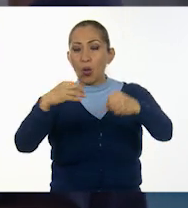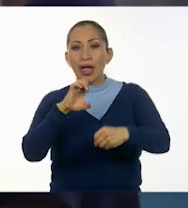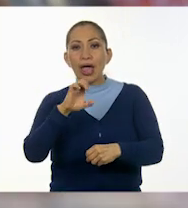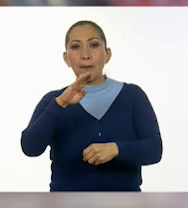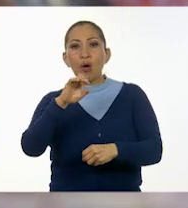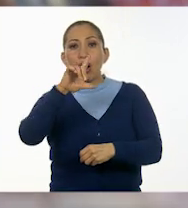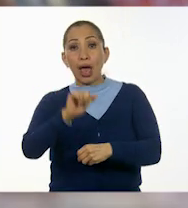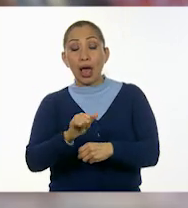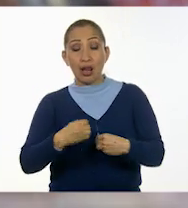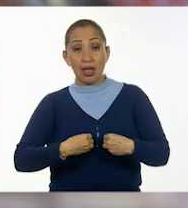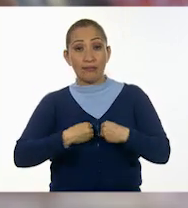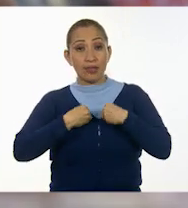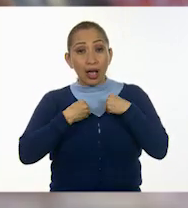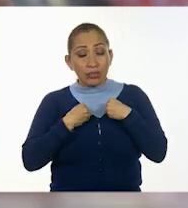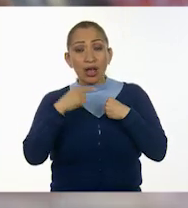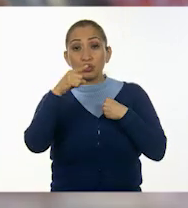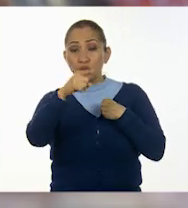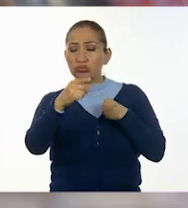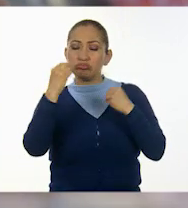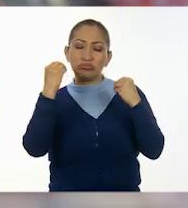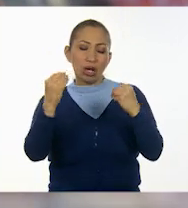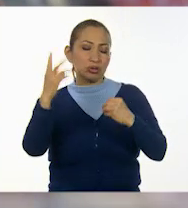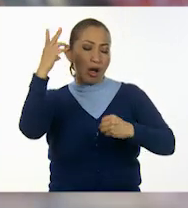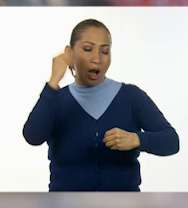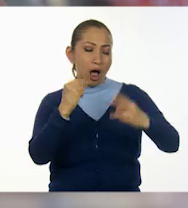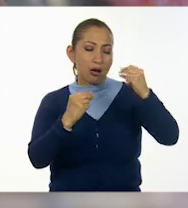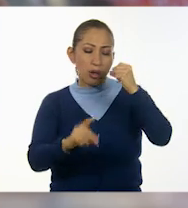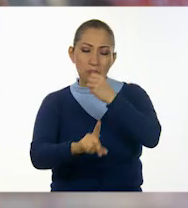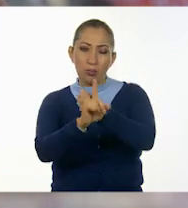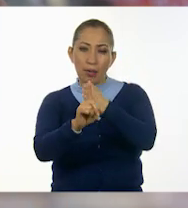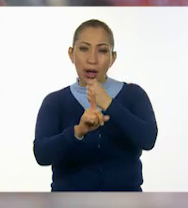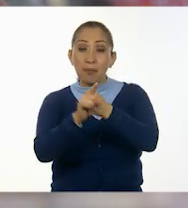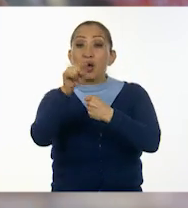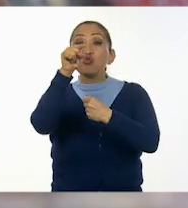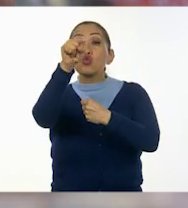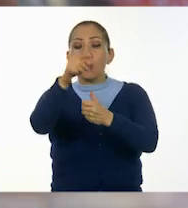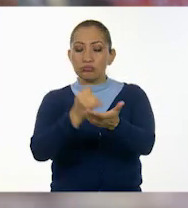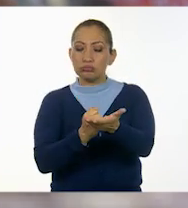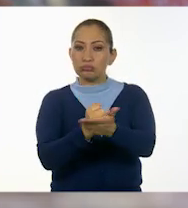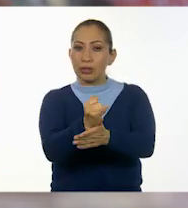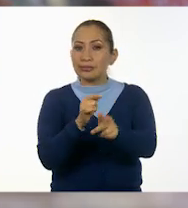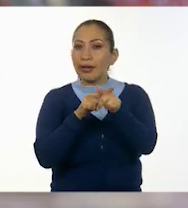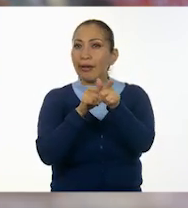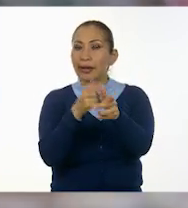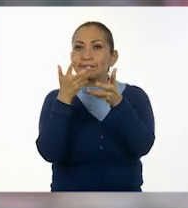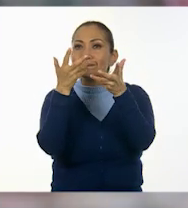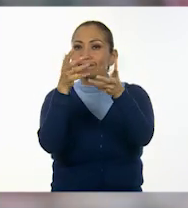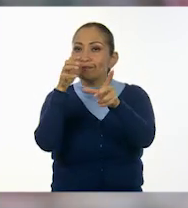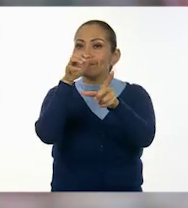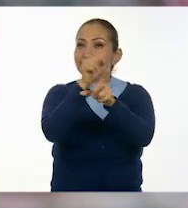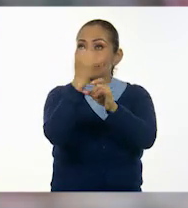ébola. La vida te va a poner miles de retos. Está en ti seguir tus sueños,